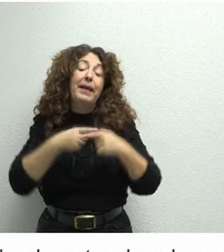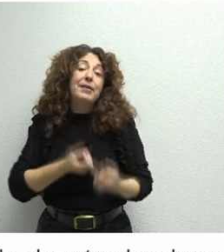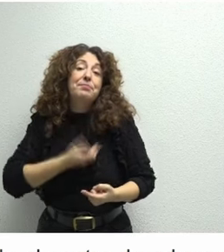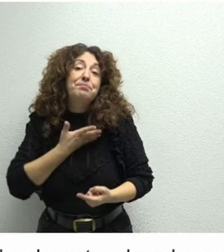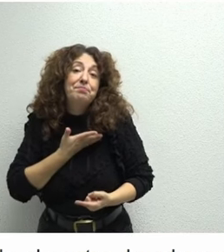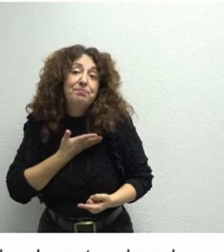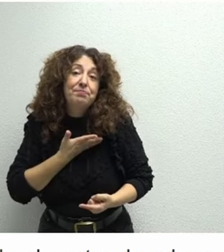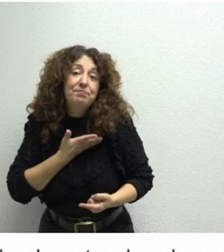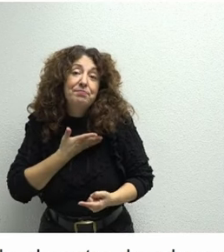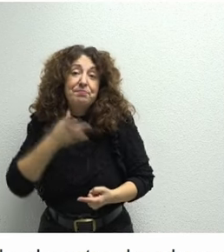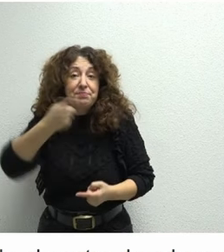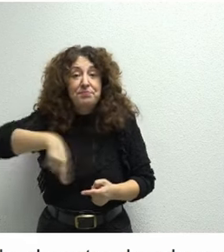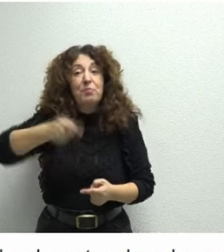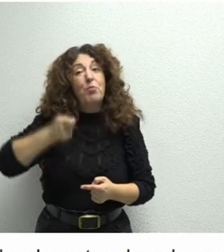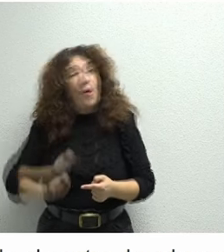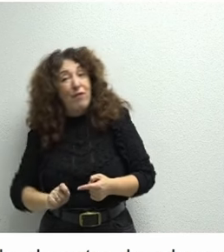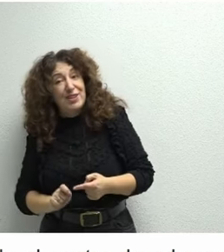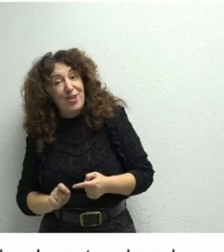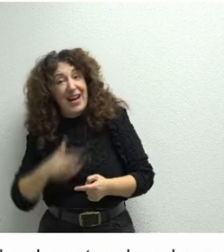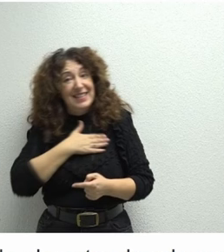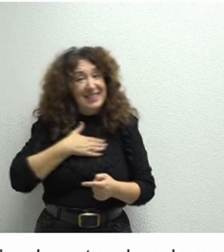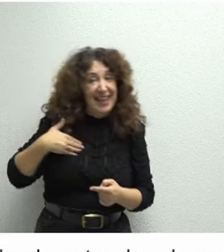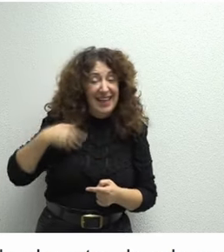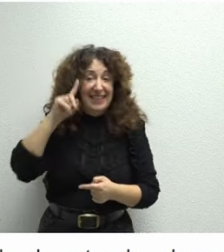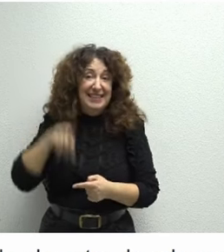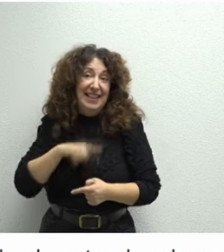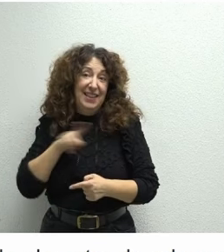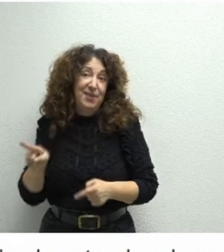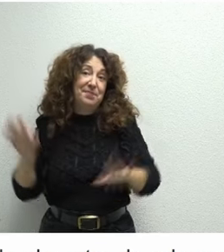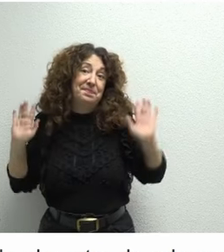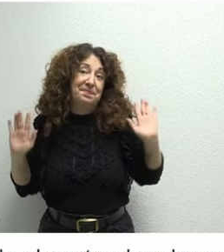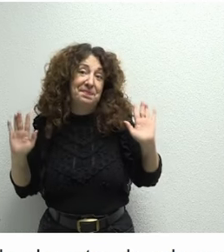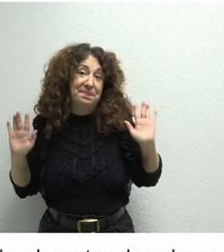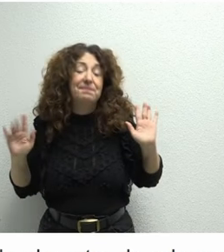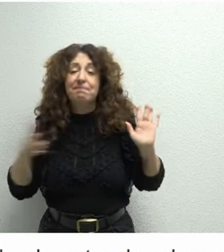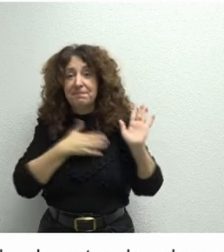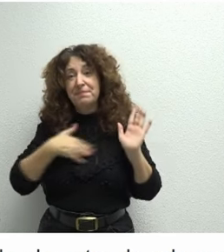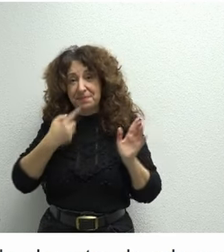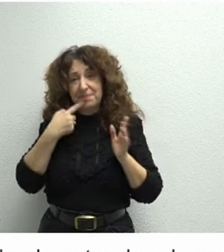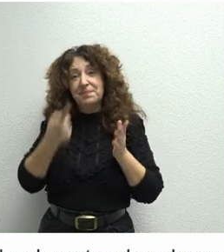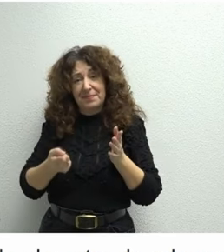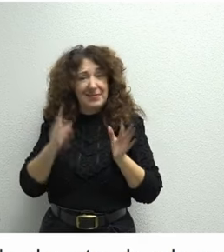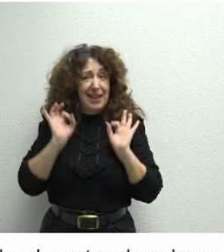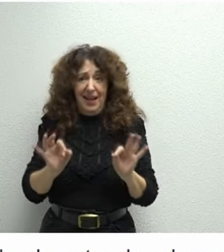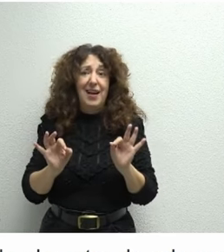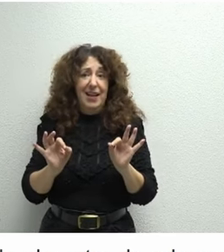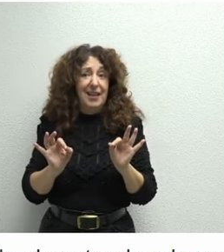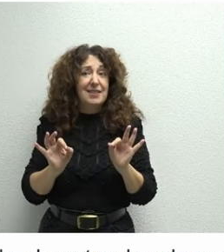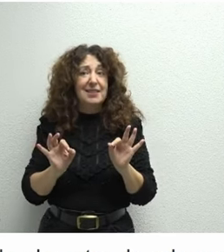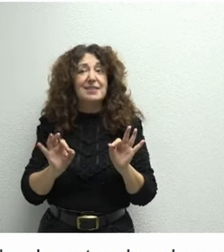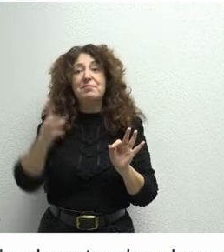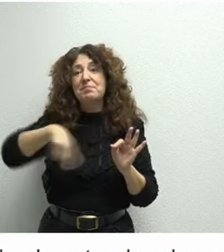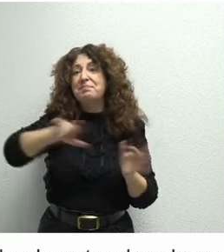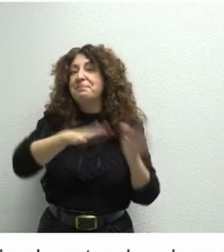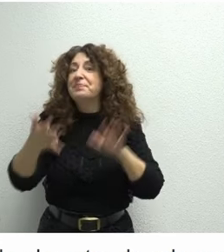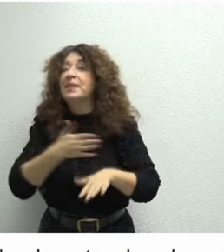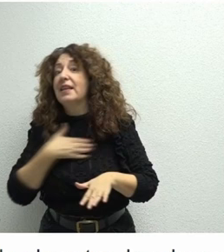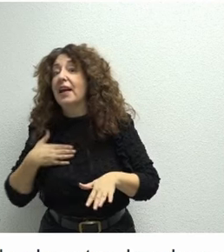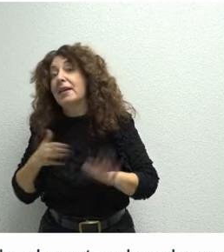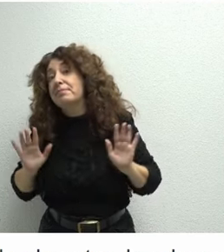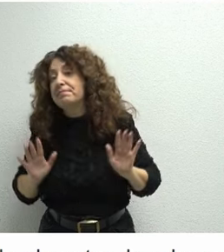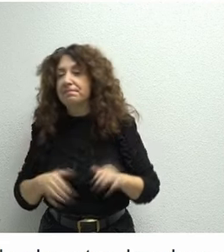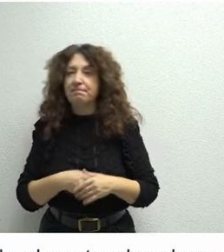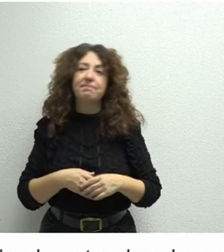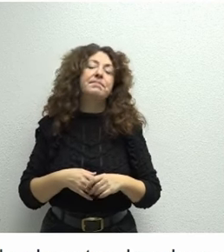disposición de Los profesionales Ese es Eh quiero decir lo quiero trasladar Porque esa es la realidad de del proyecto